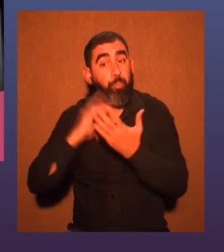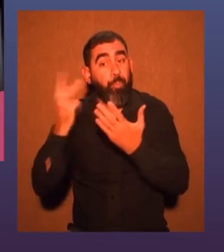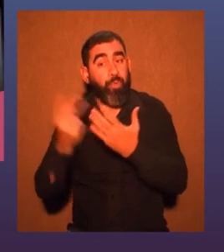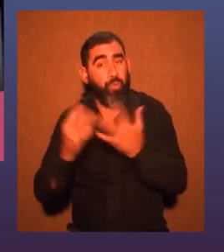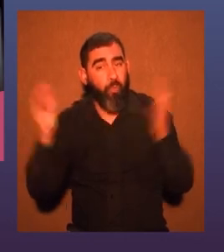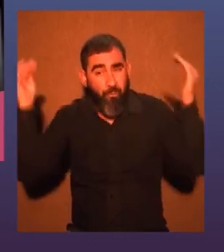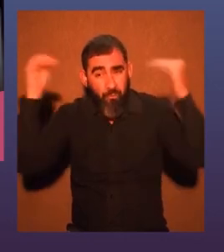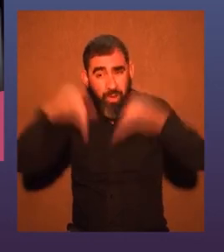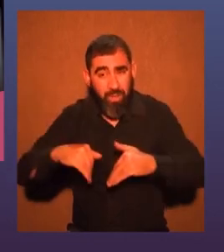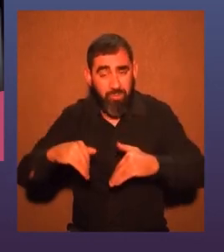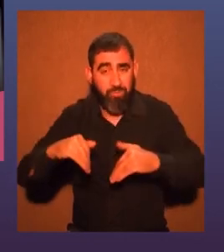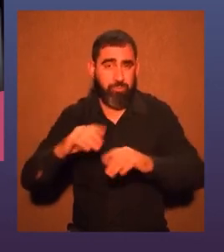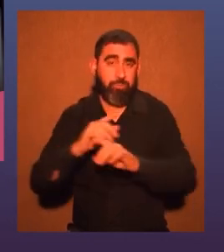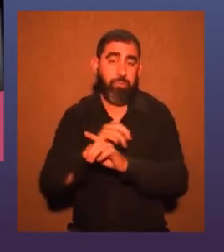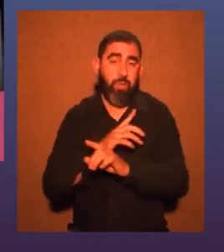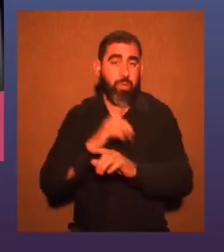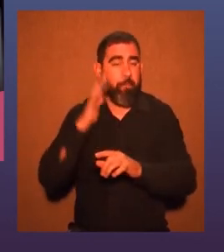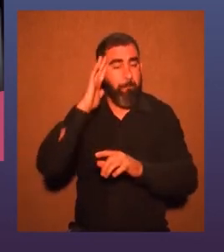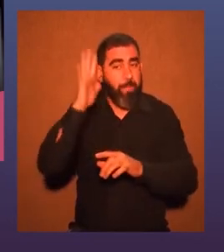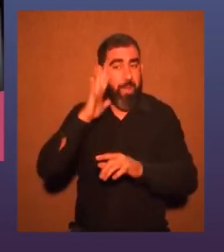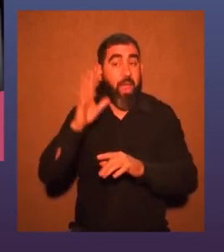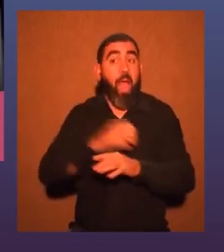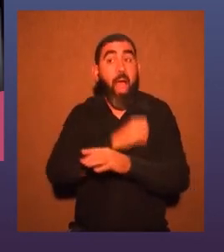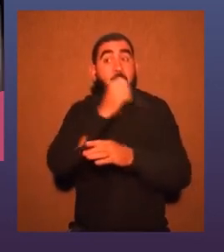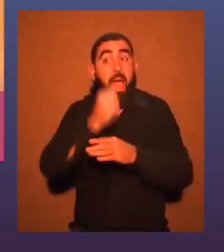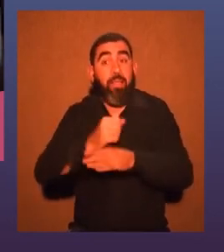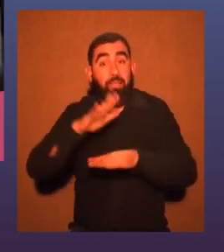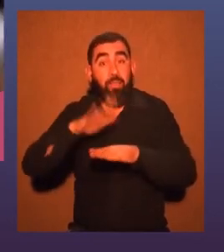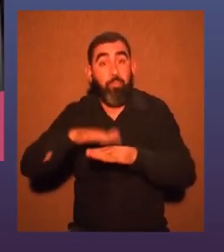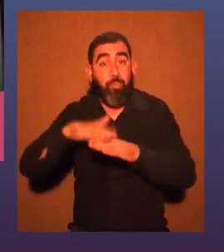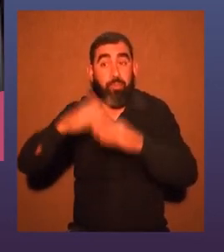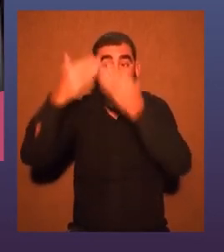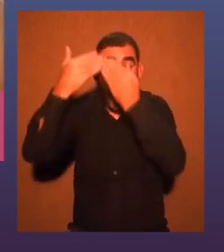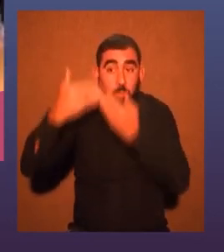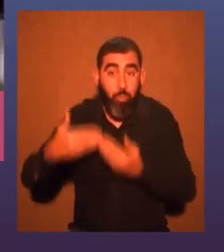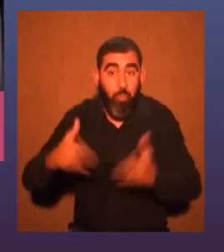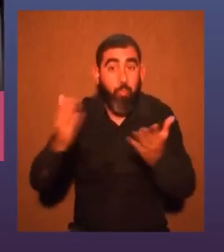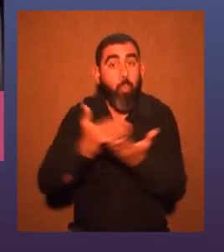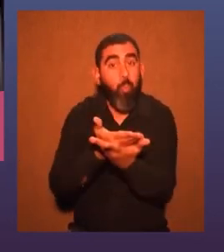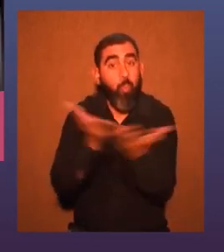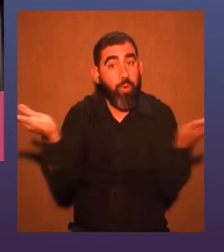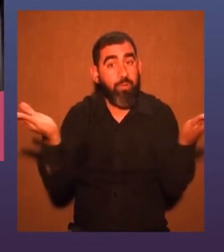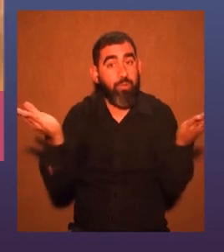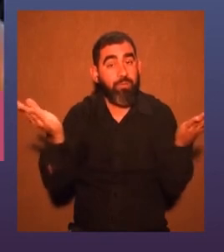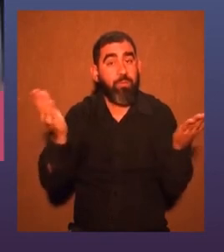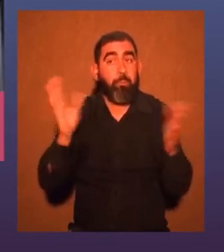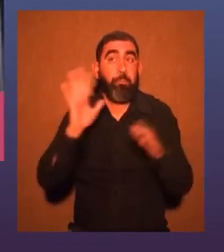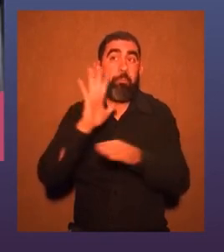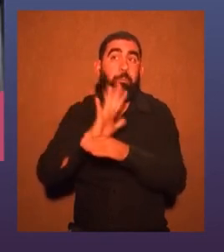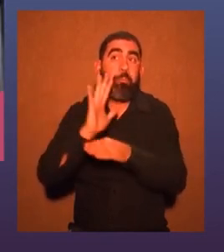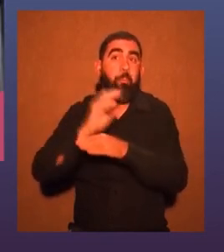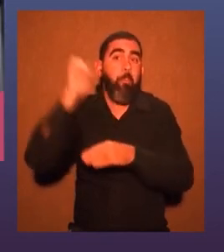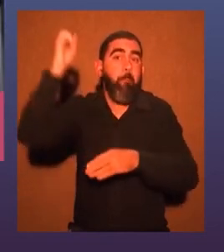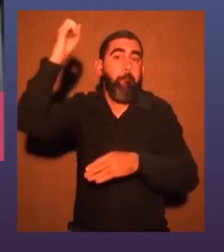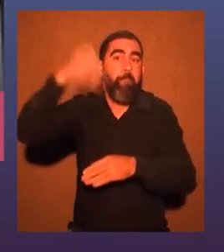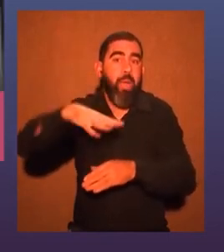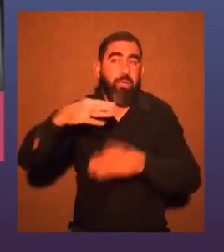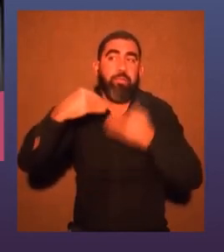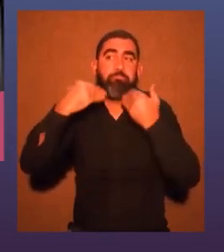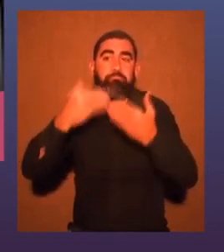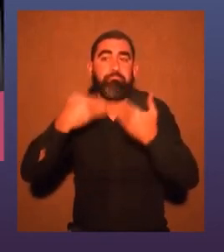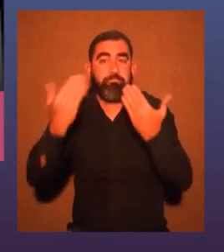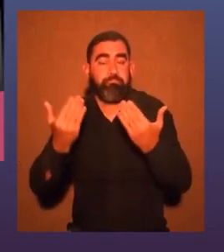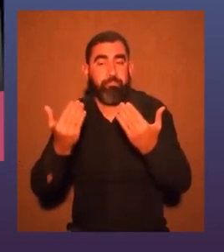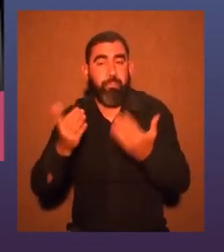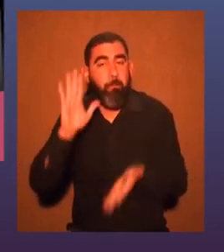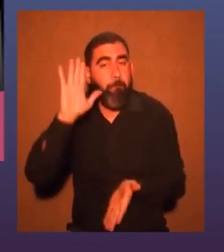fracaso absoluto, hasta el momento del estreno en el que sucede magia, pasa algo, sobre